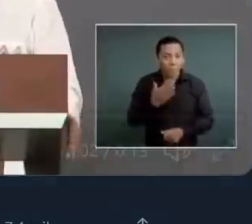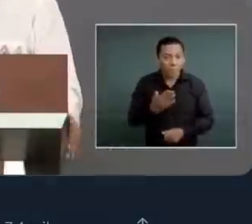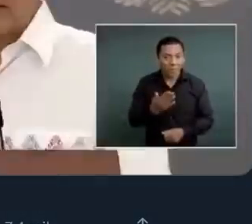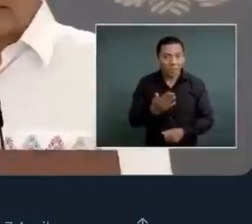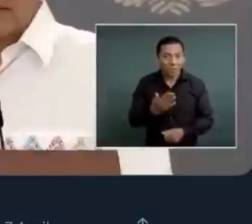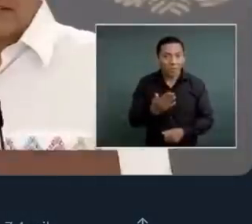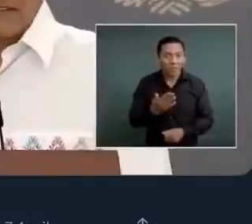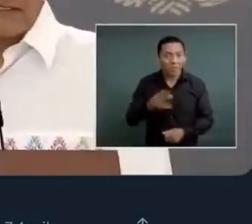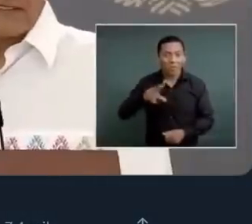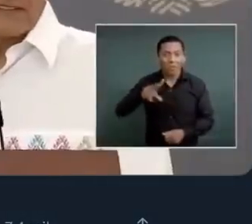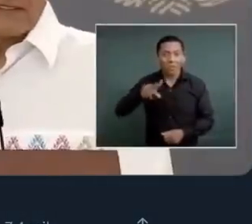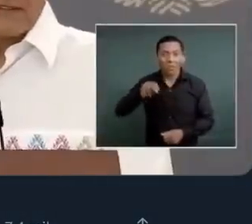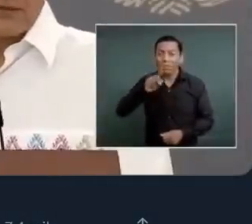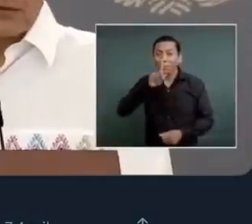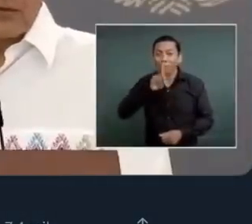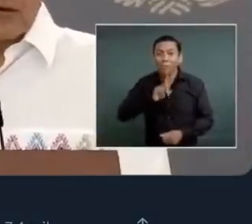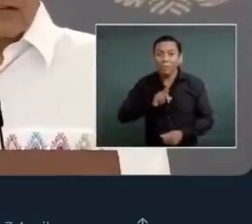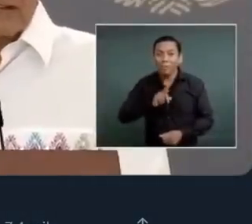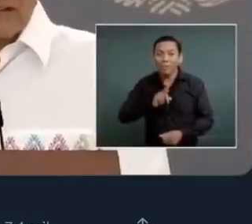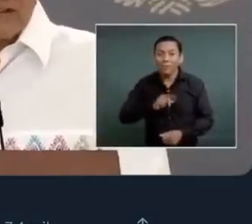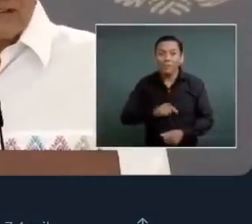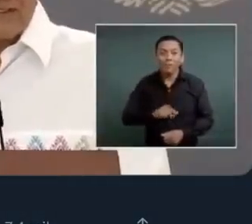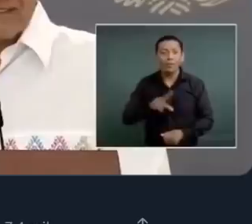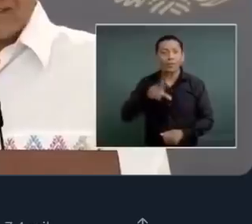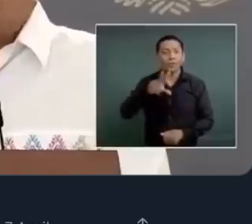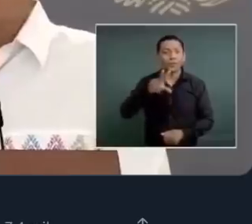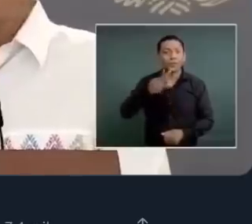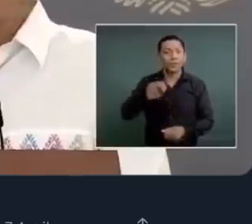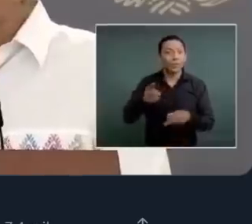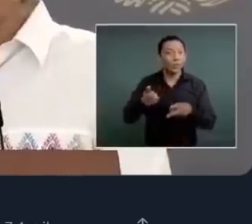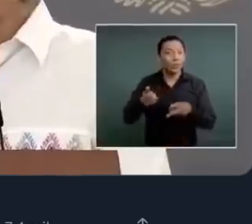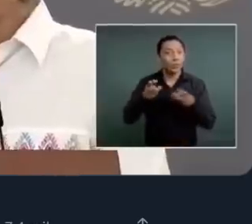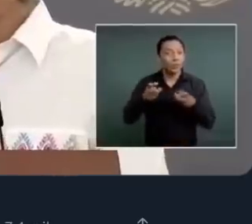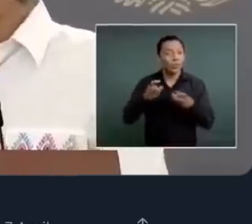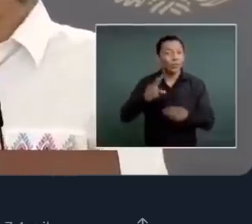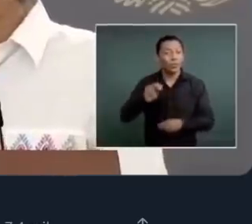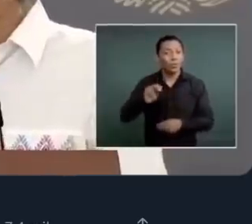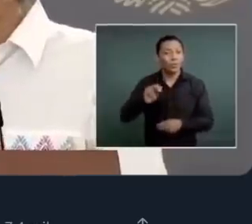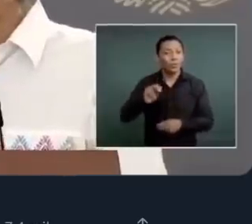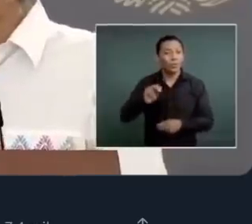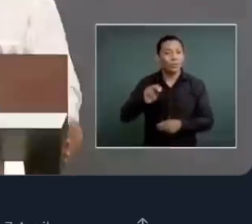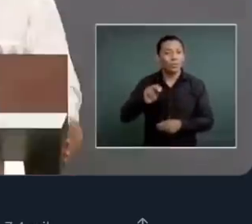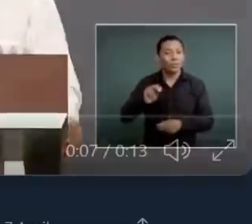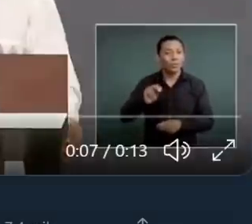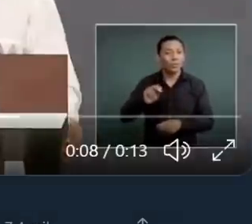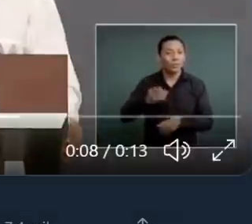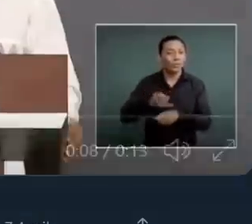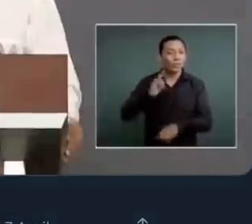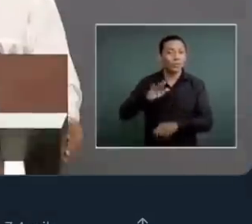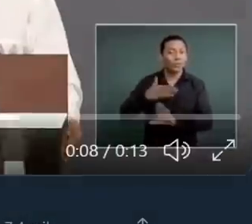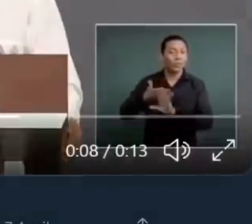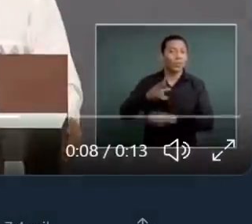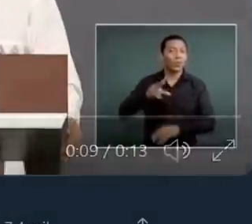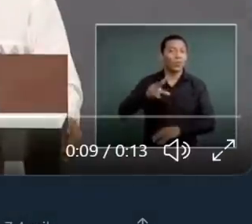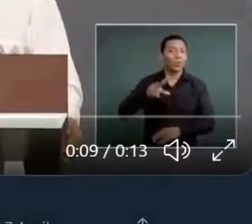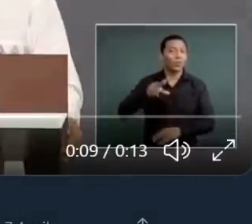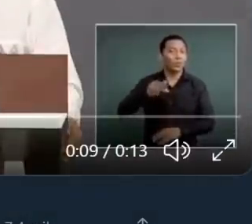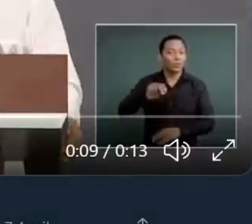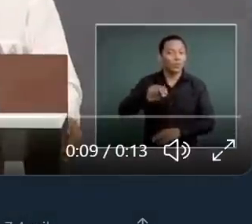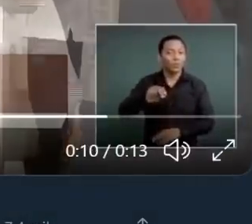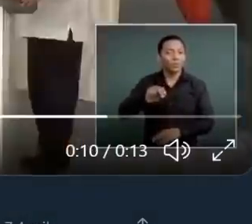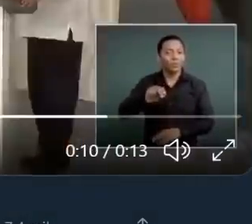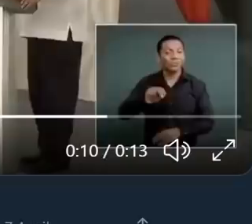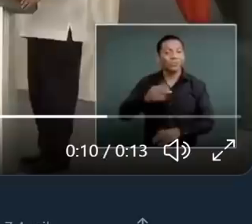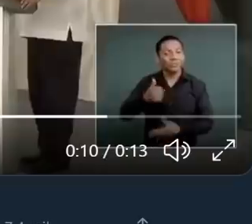no mentir no robar no tradicional eso ayuda mucho para